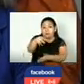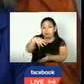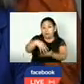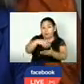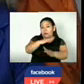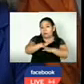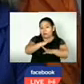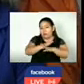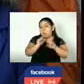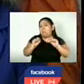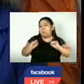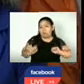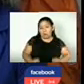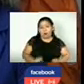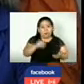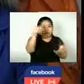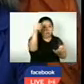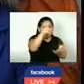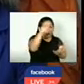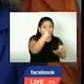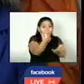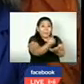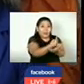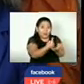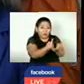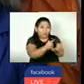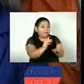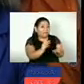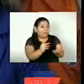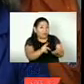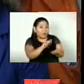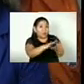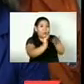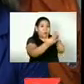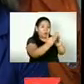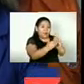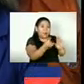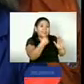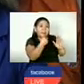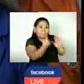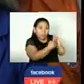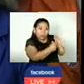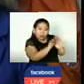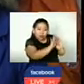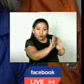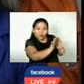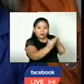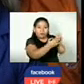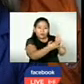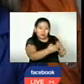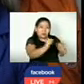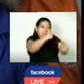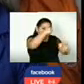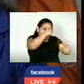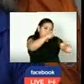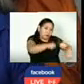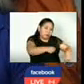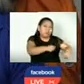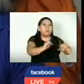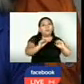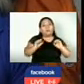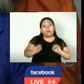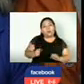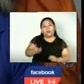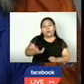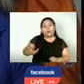poder formar esta comisión municipal esta comisión comunal porque esta sería de la comunidad en sí y poder